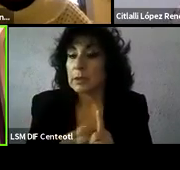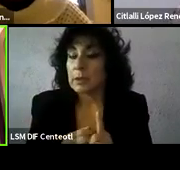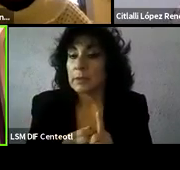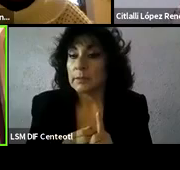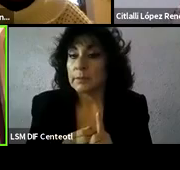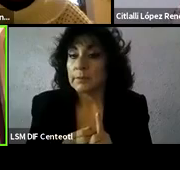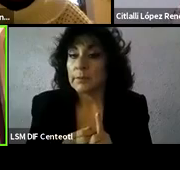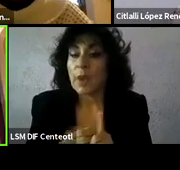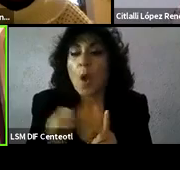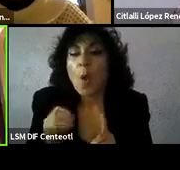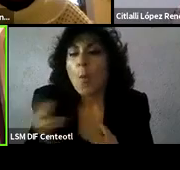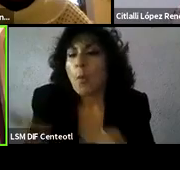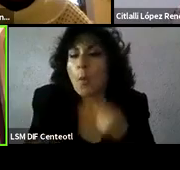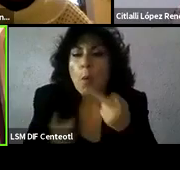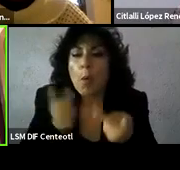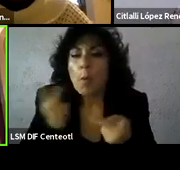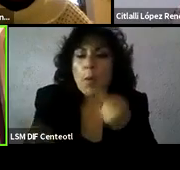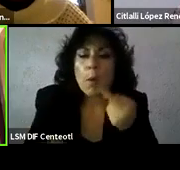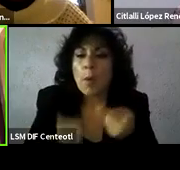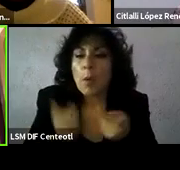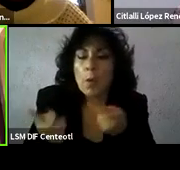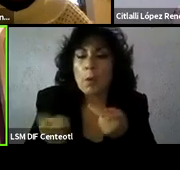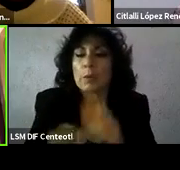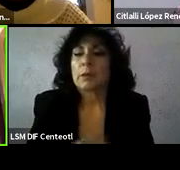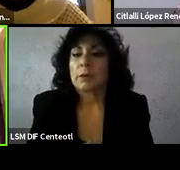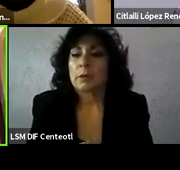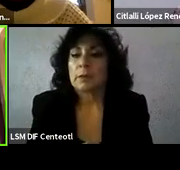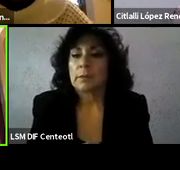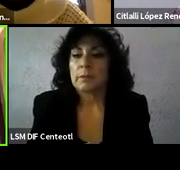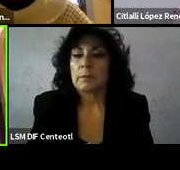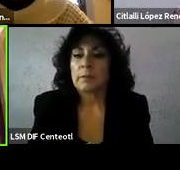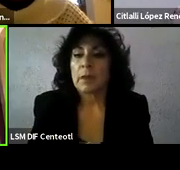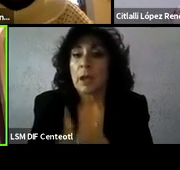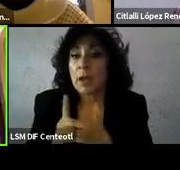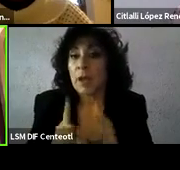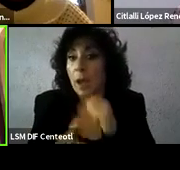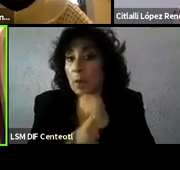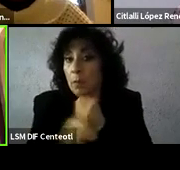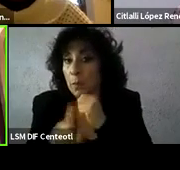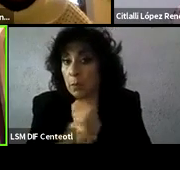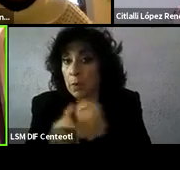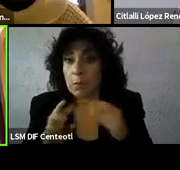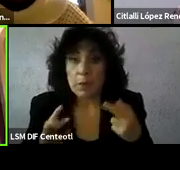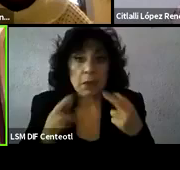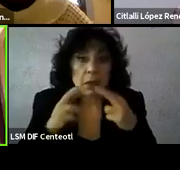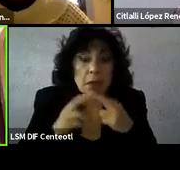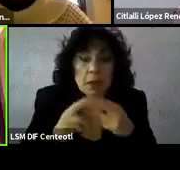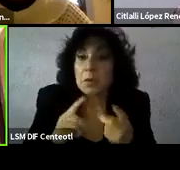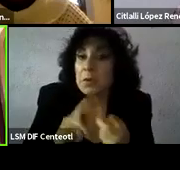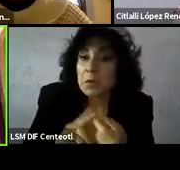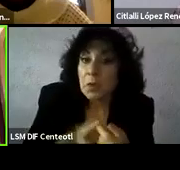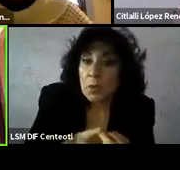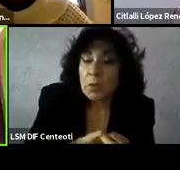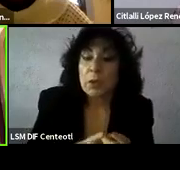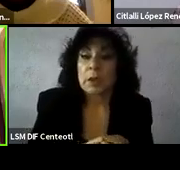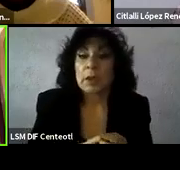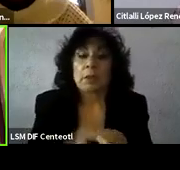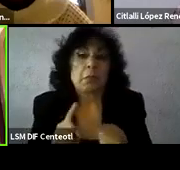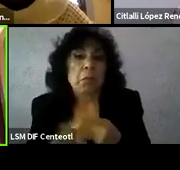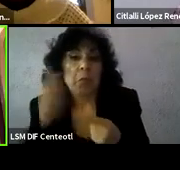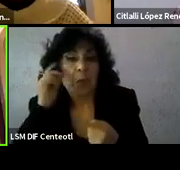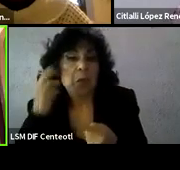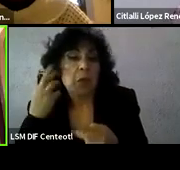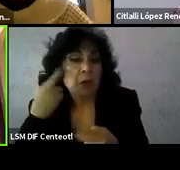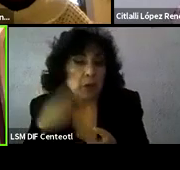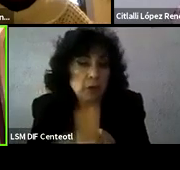encuesta muy rápida y muy fácil de dónde están la bronca en las relaciones, ¿no? Si es con directivos, o si es con maestros,